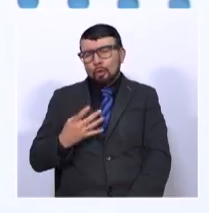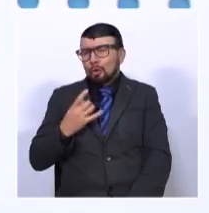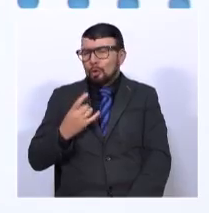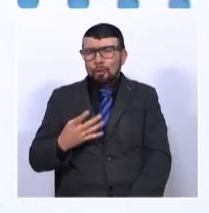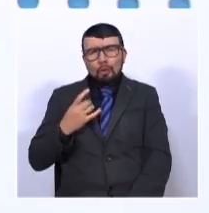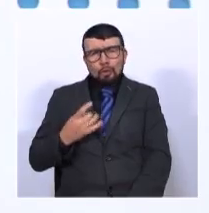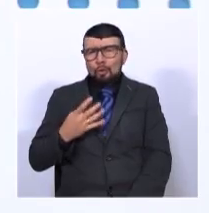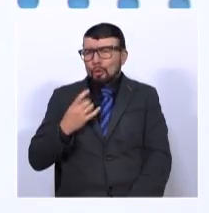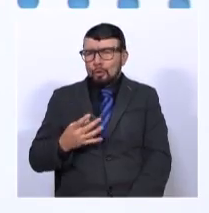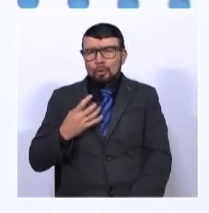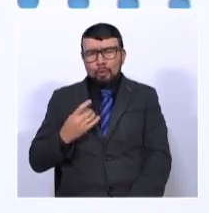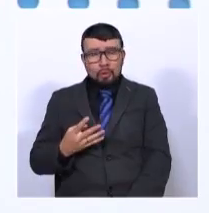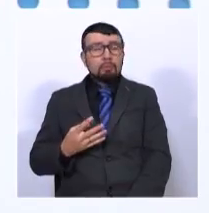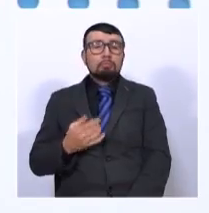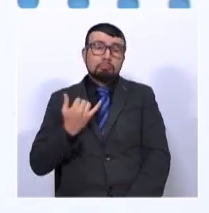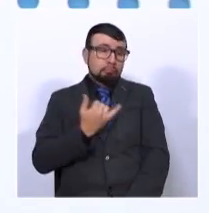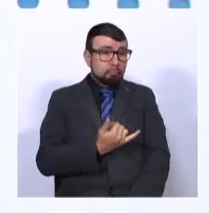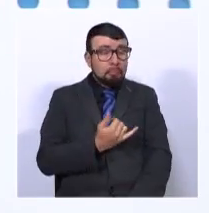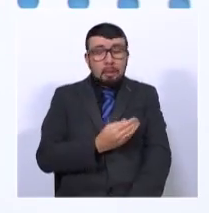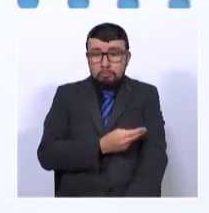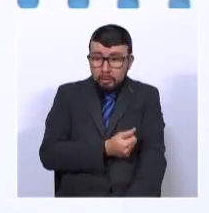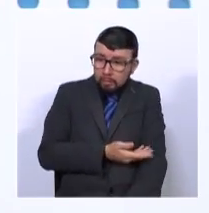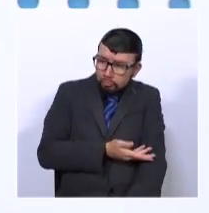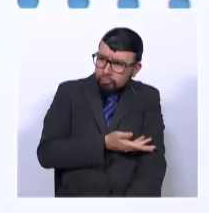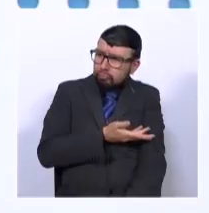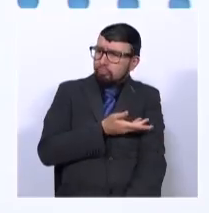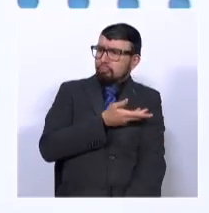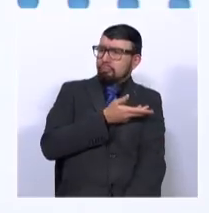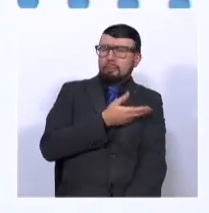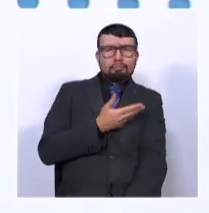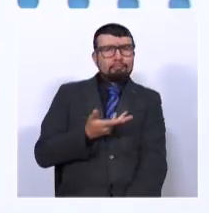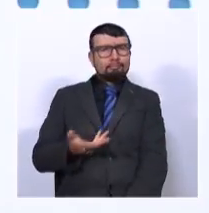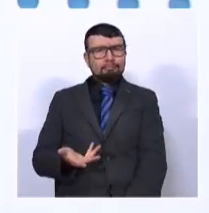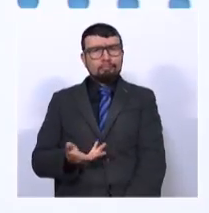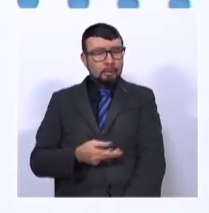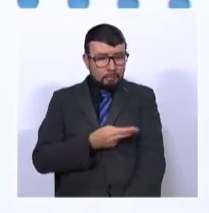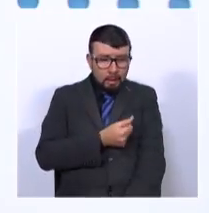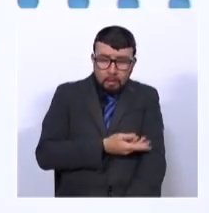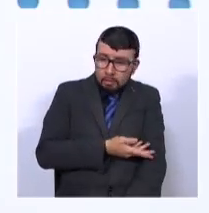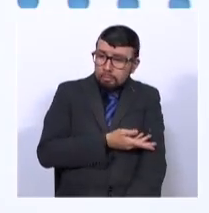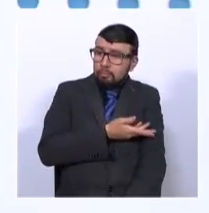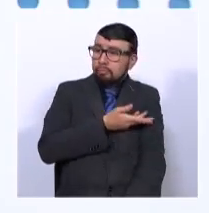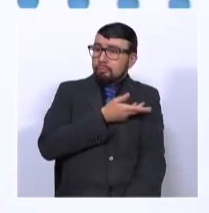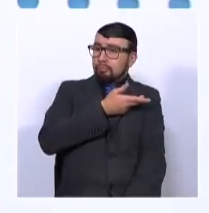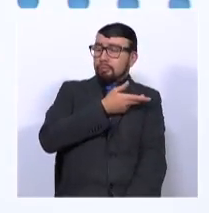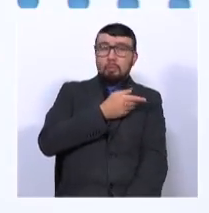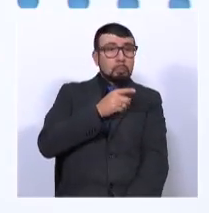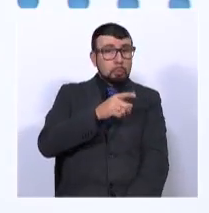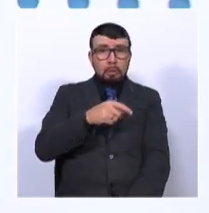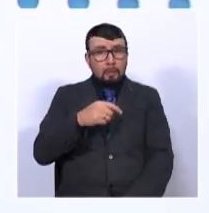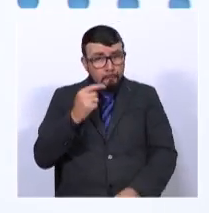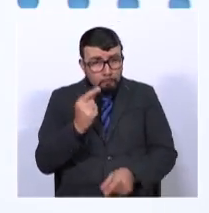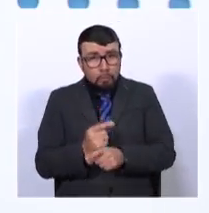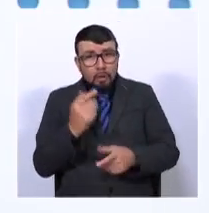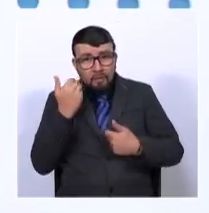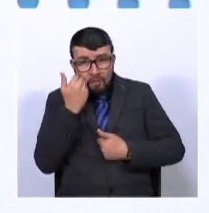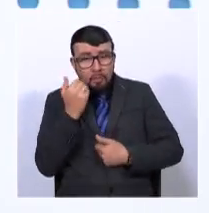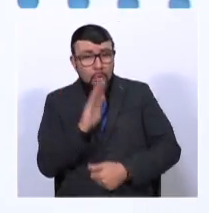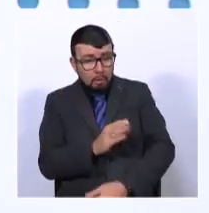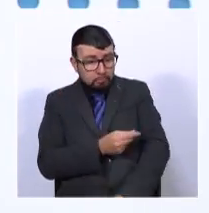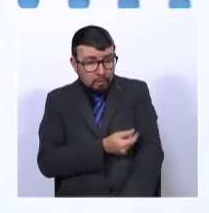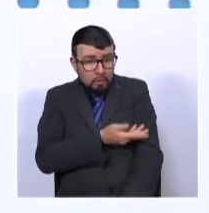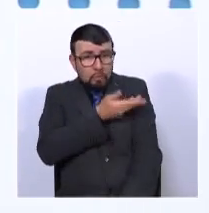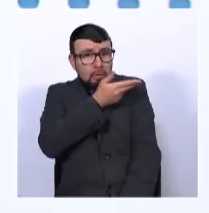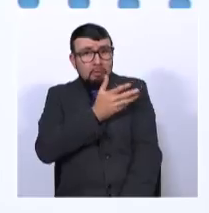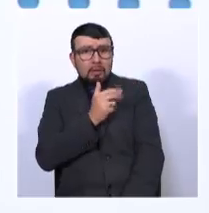dolor crónico, todo esto, uno les toma la presión y pueden tener la presión, las cifras tensionales altas, sin ser hipertensos. Entonces, en este